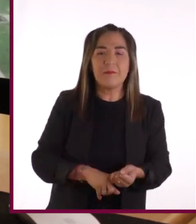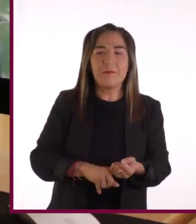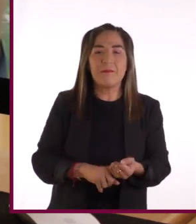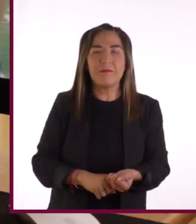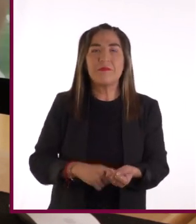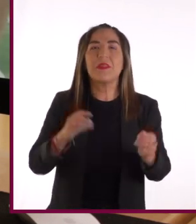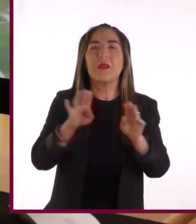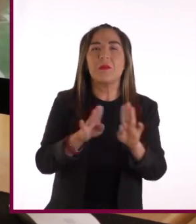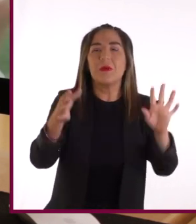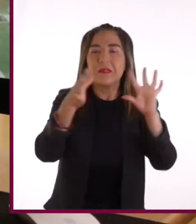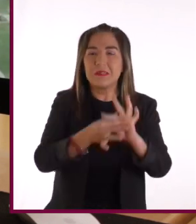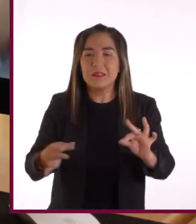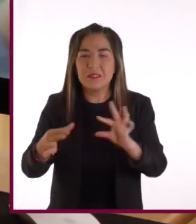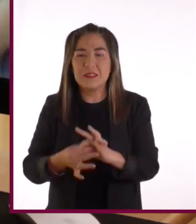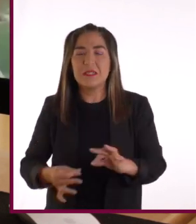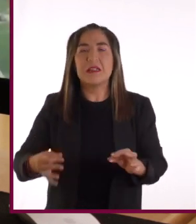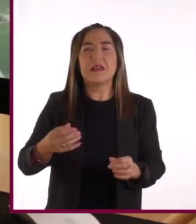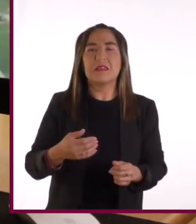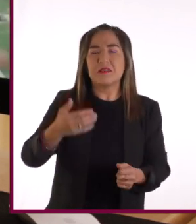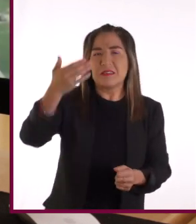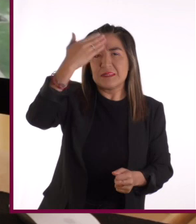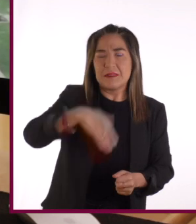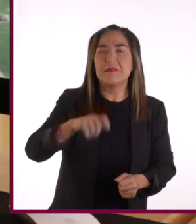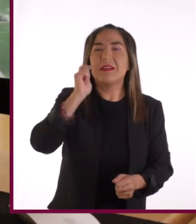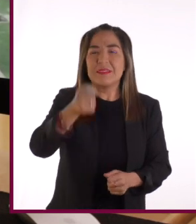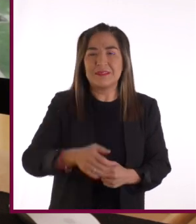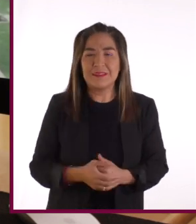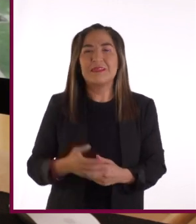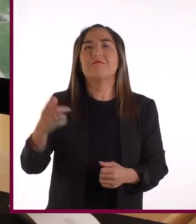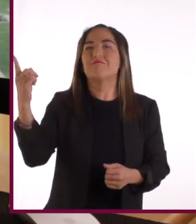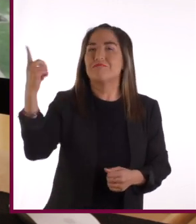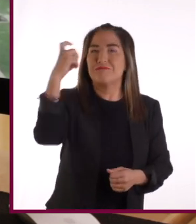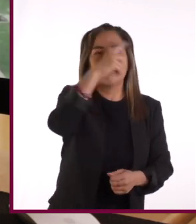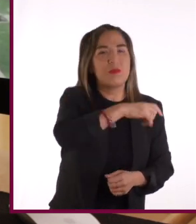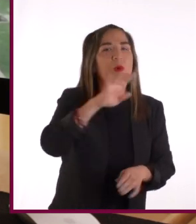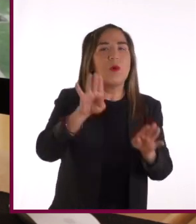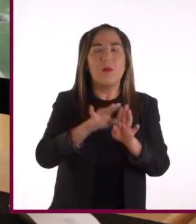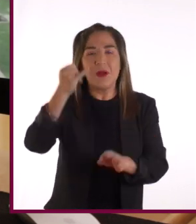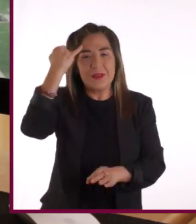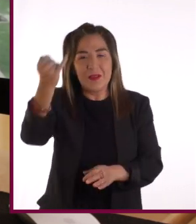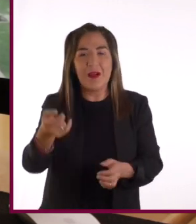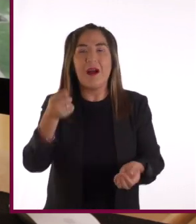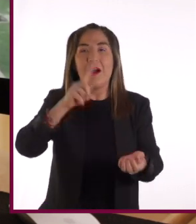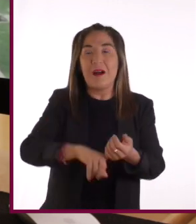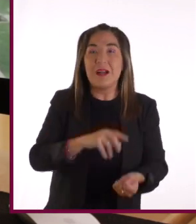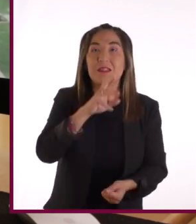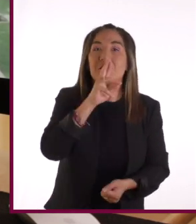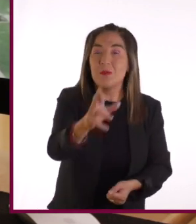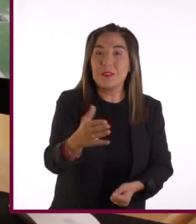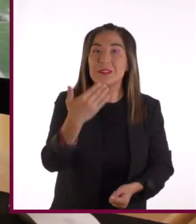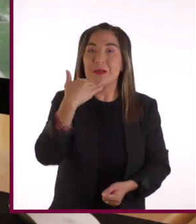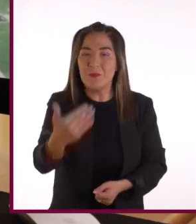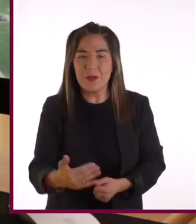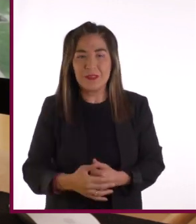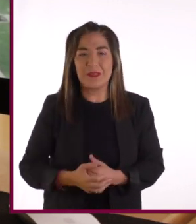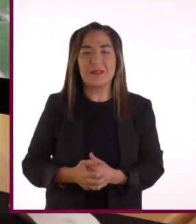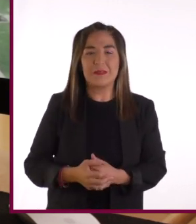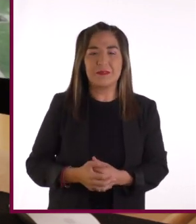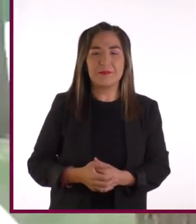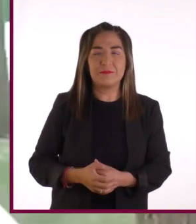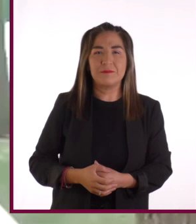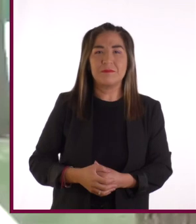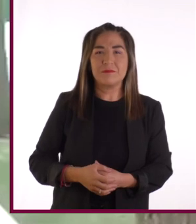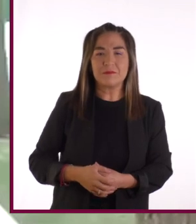da más para este argumento, ¿no? El saber que pues, en realidad es muy difícil imaginarnos que vamos a llegar a una respuesta